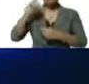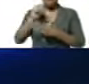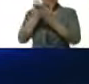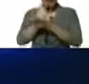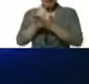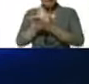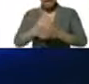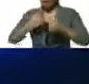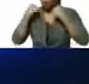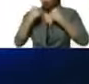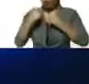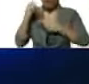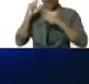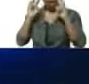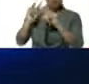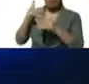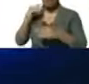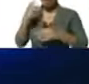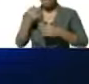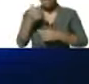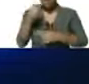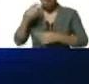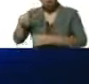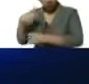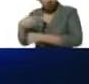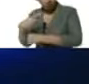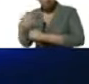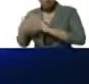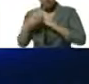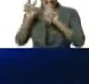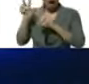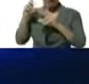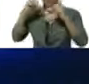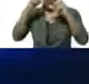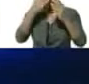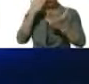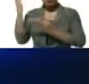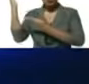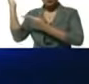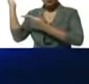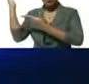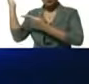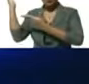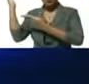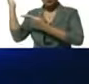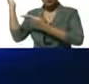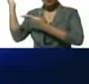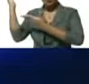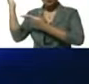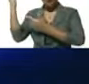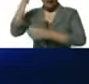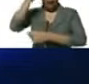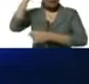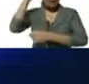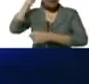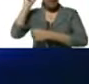intensiva tiene que ver con una escasez de ventiladores. Ahí están las imágenes, nuestro canciller y el embajador Lee